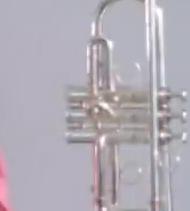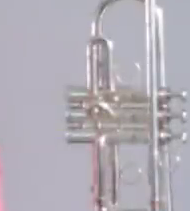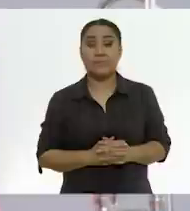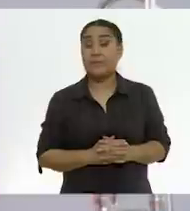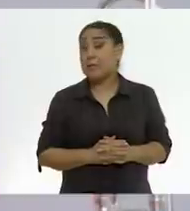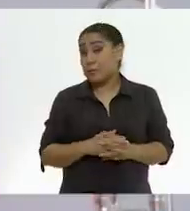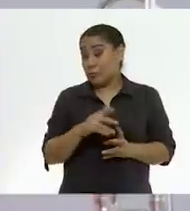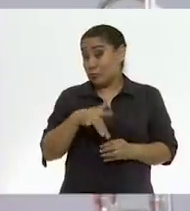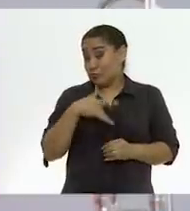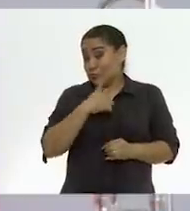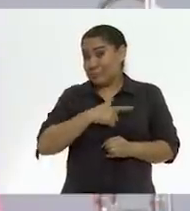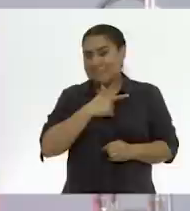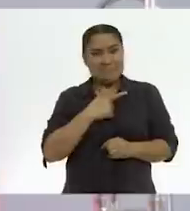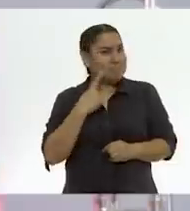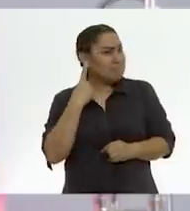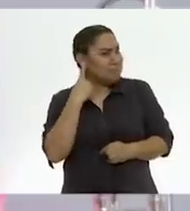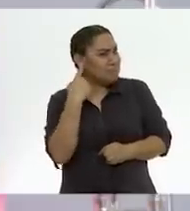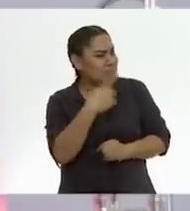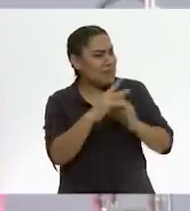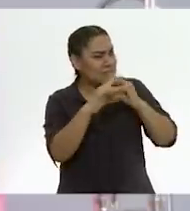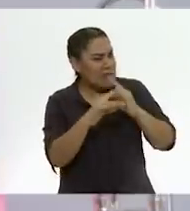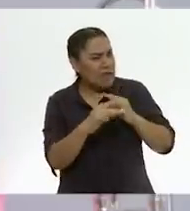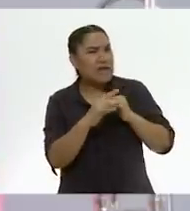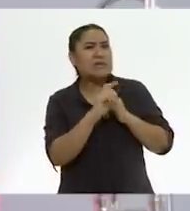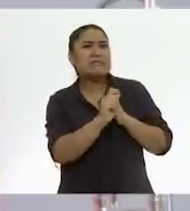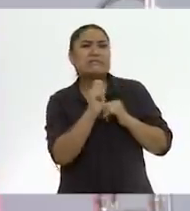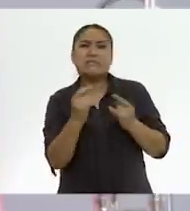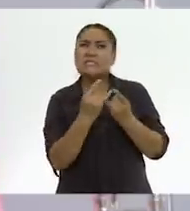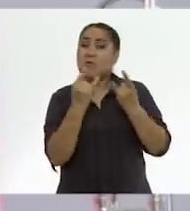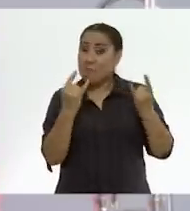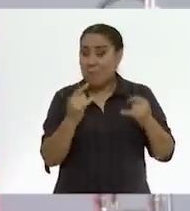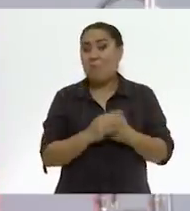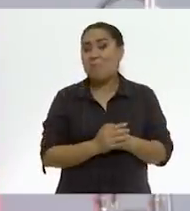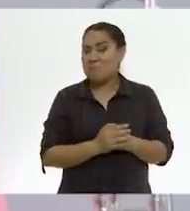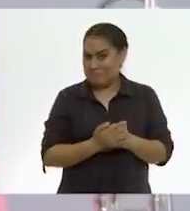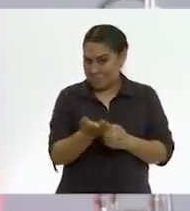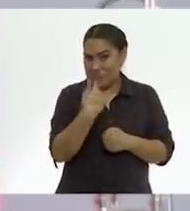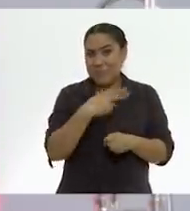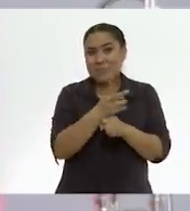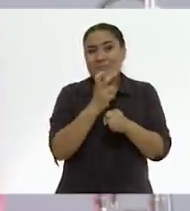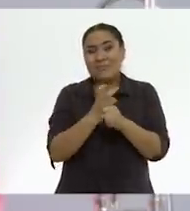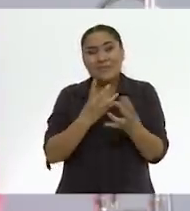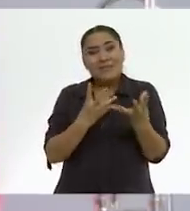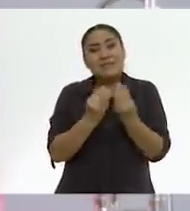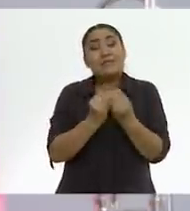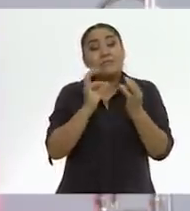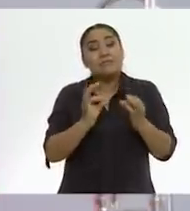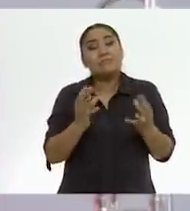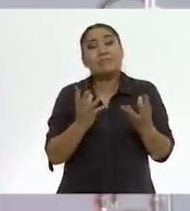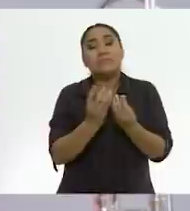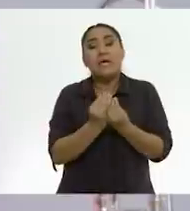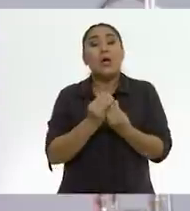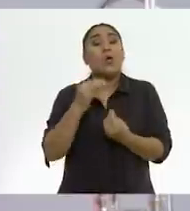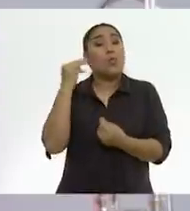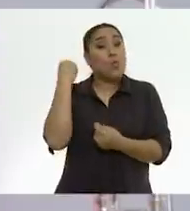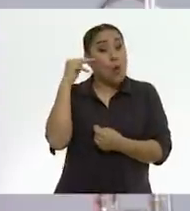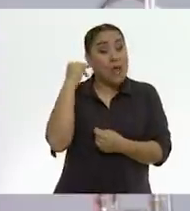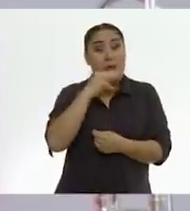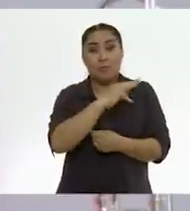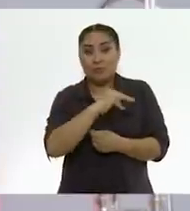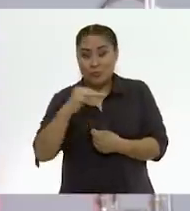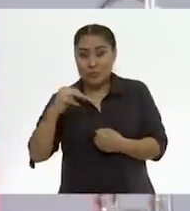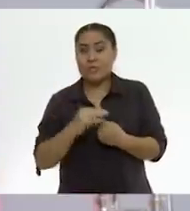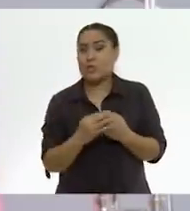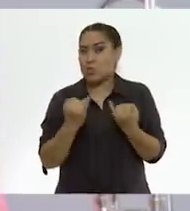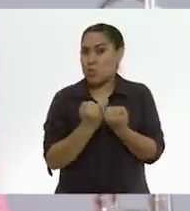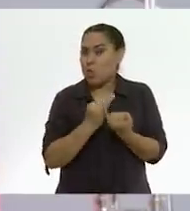Si te gustó el sonido de la trompeta y su historia, te invitamos a que formes parte de UNE Michoacán, donde no solo